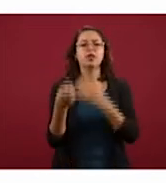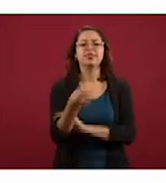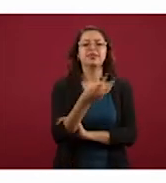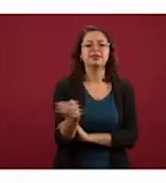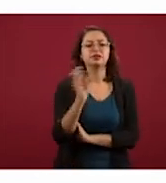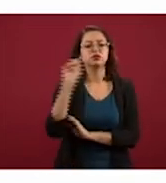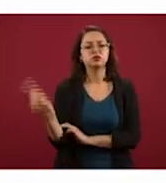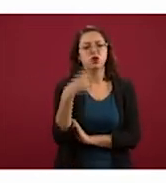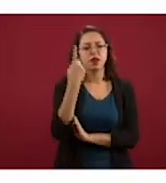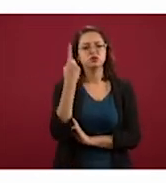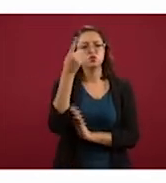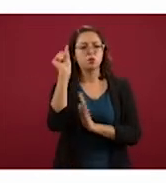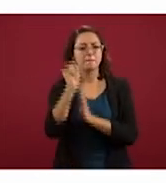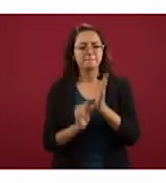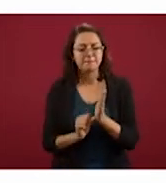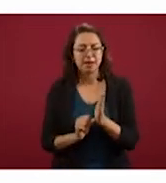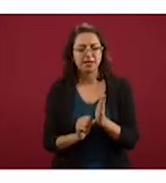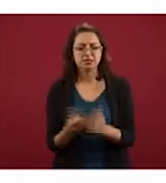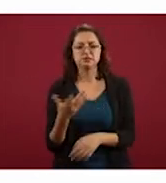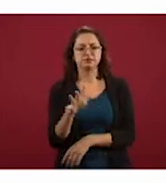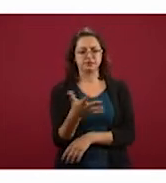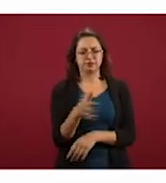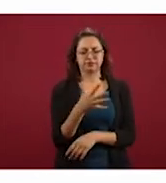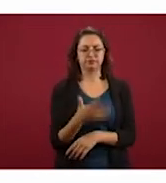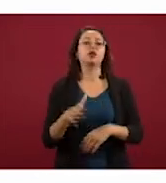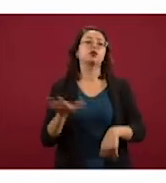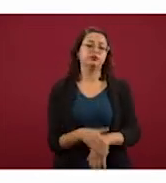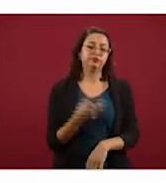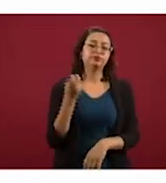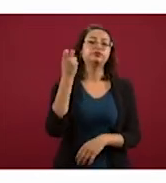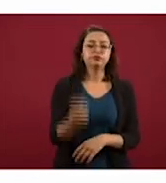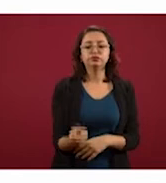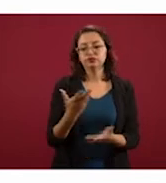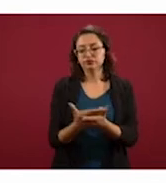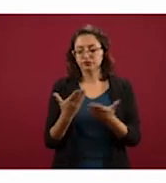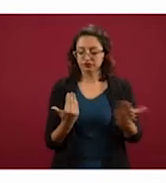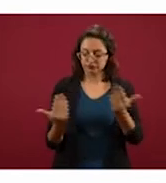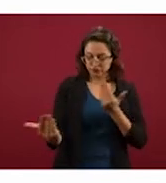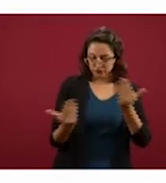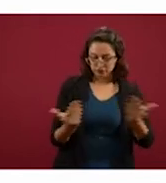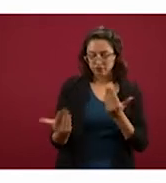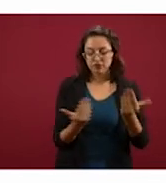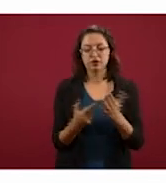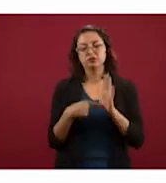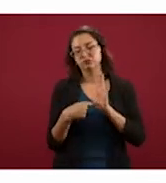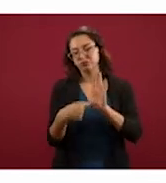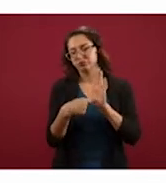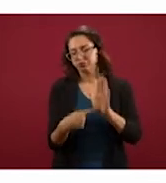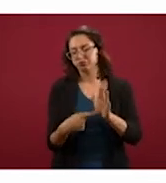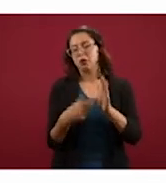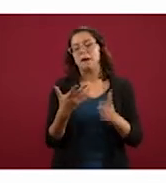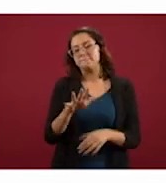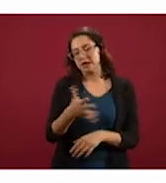al mes esa es la remesa promedio y por eso los estudios que presentamos los basamos en esa remesa promedio